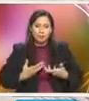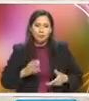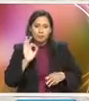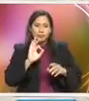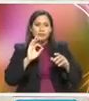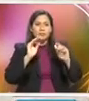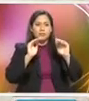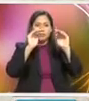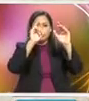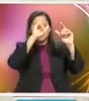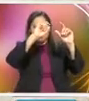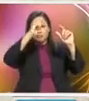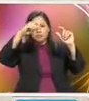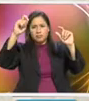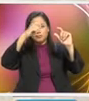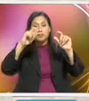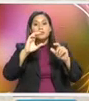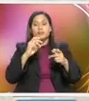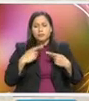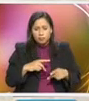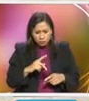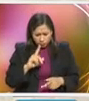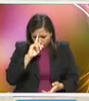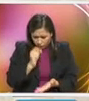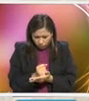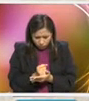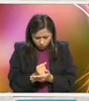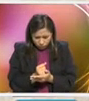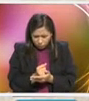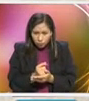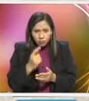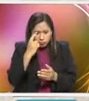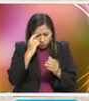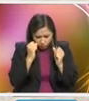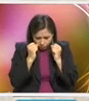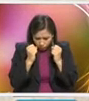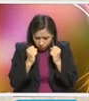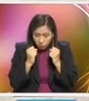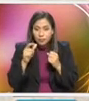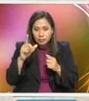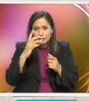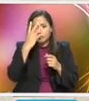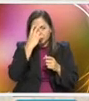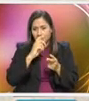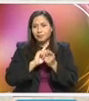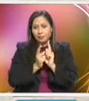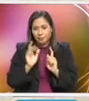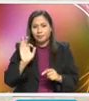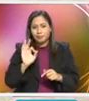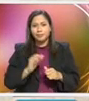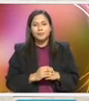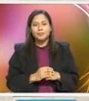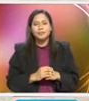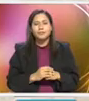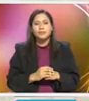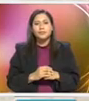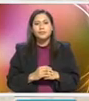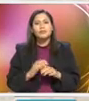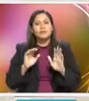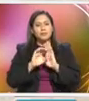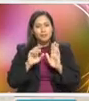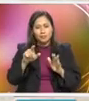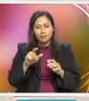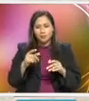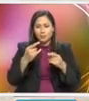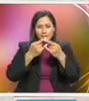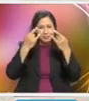también nos habla de personas que suelen ser muy obsesivas y a veces esa obsesión los puede deprimir un poco. Ok, sí, porque leyendo un poco